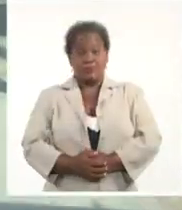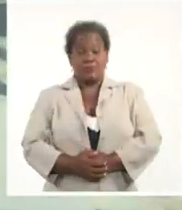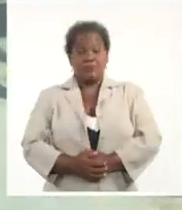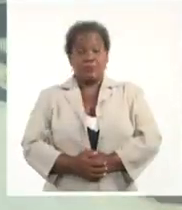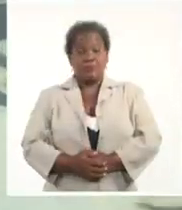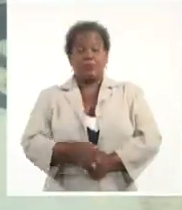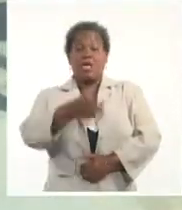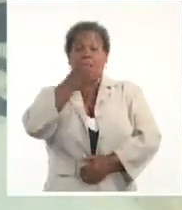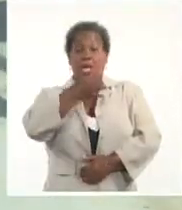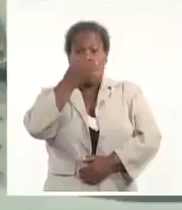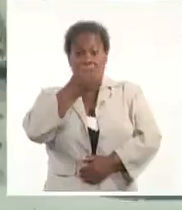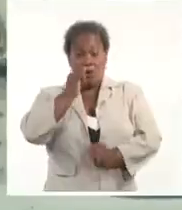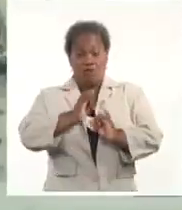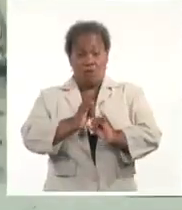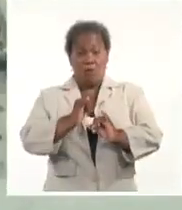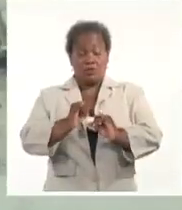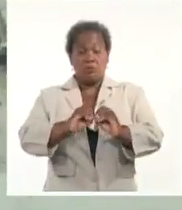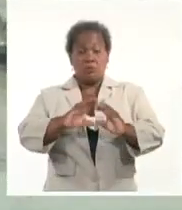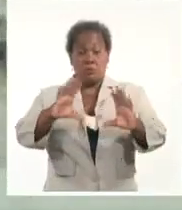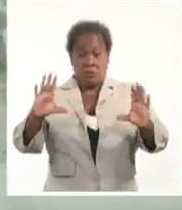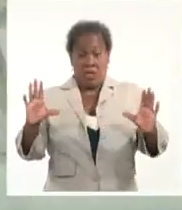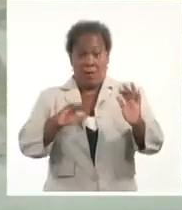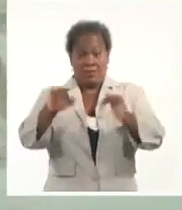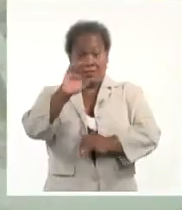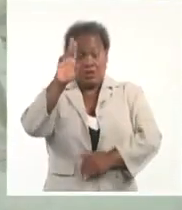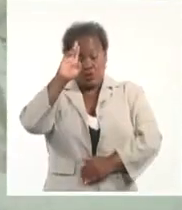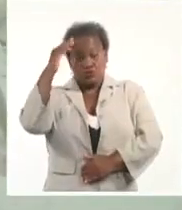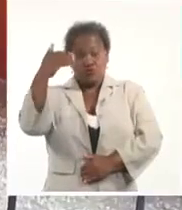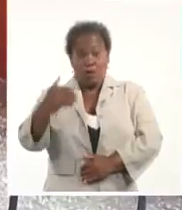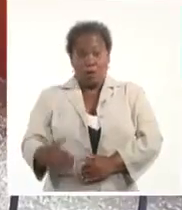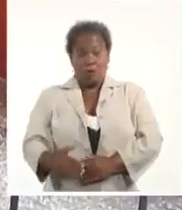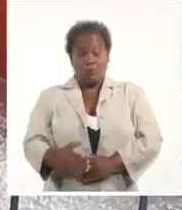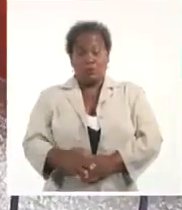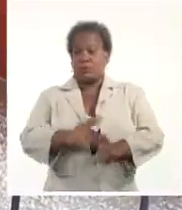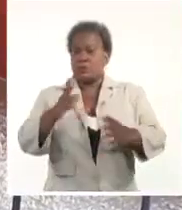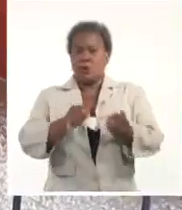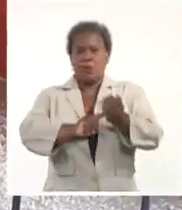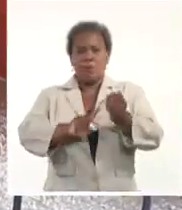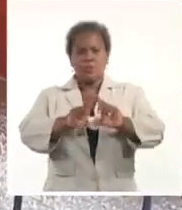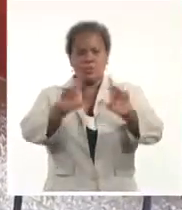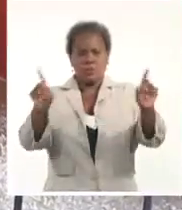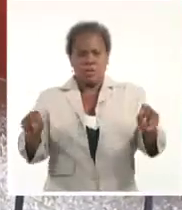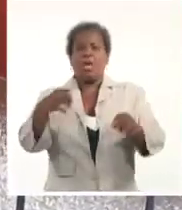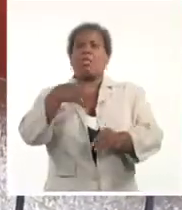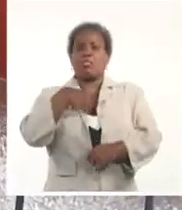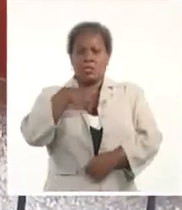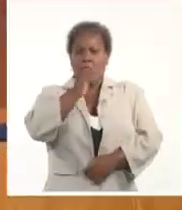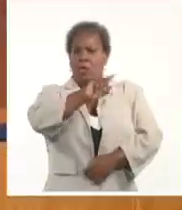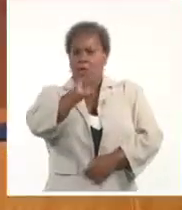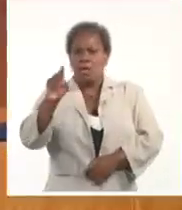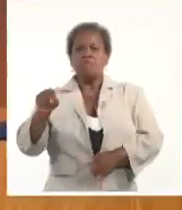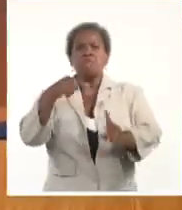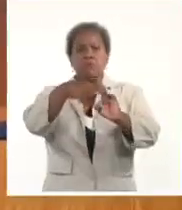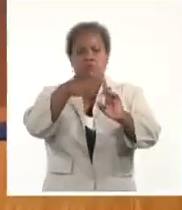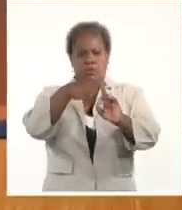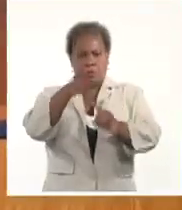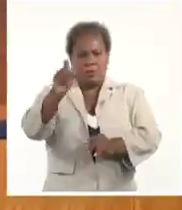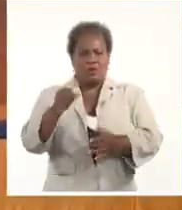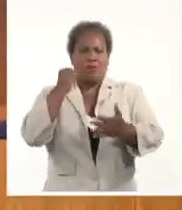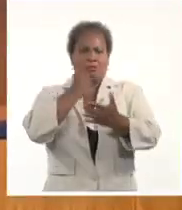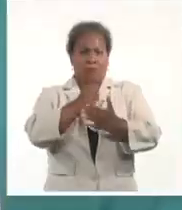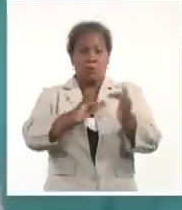Según trascendió en la conferencia de prensa del Ministerio de Salud Pública, todas las provincias tienen un porciento de carga positiva por encima